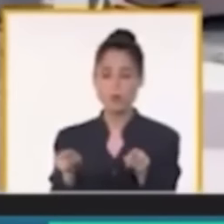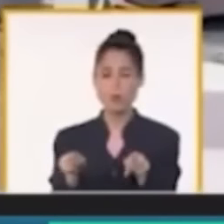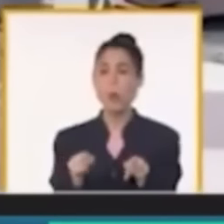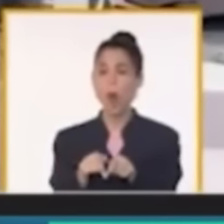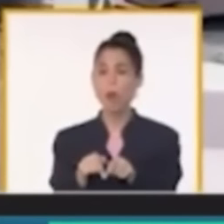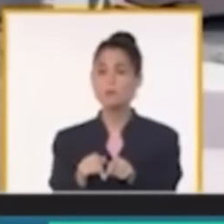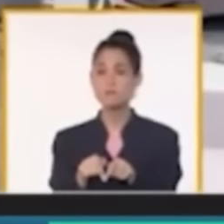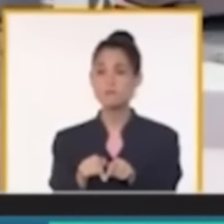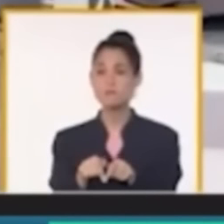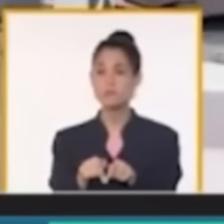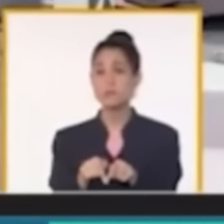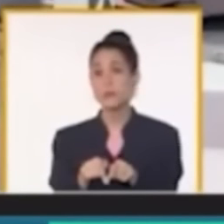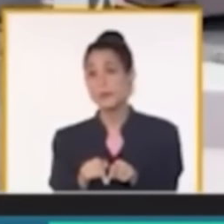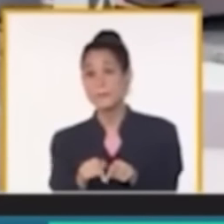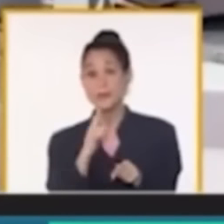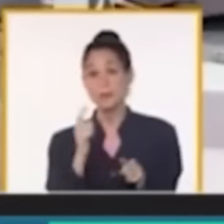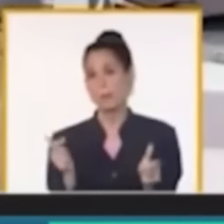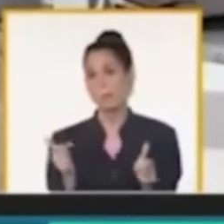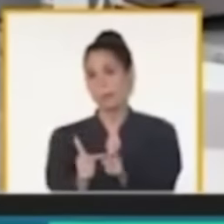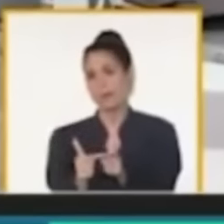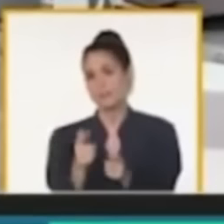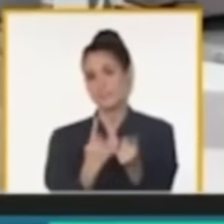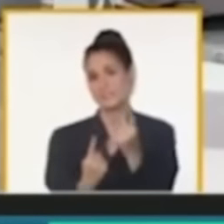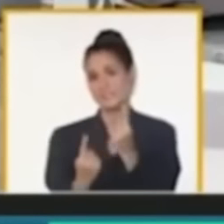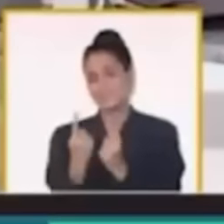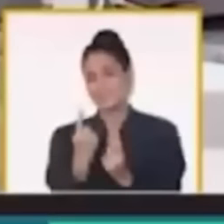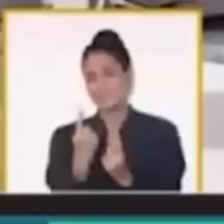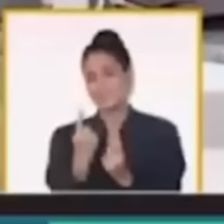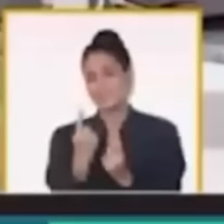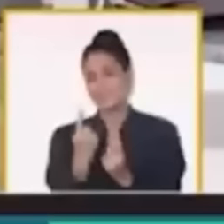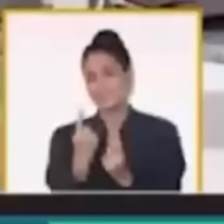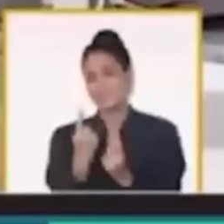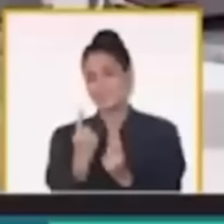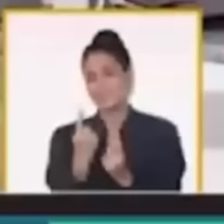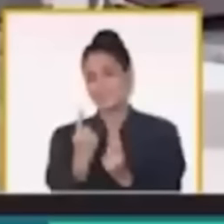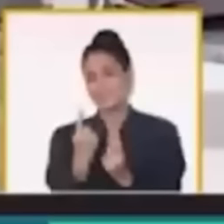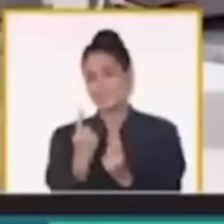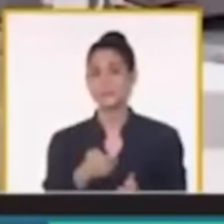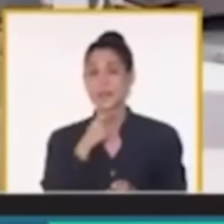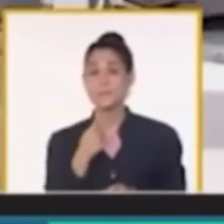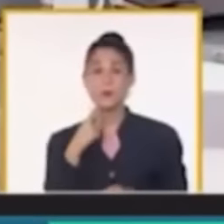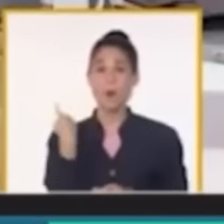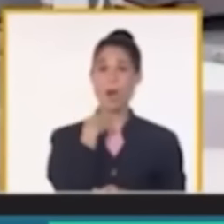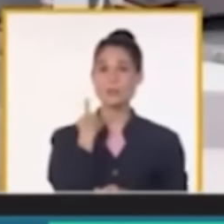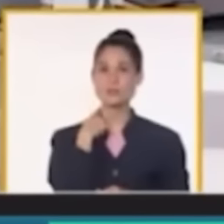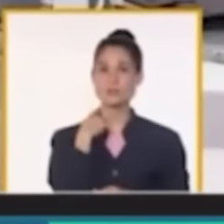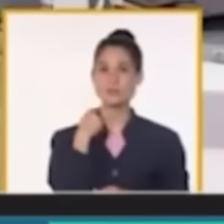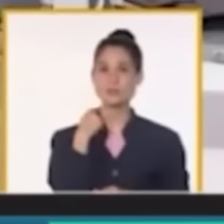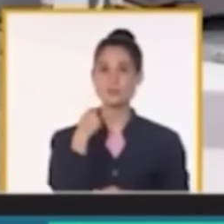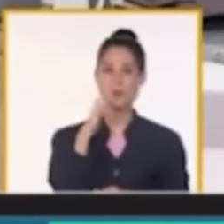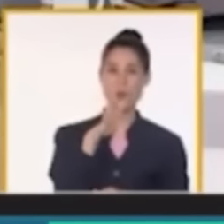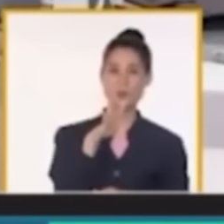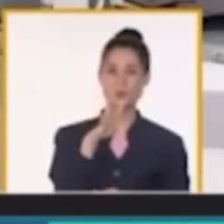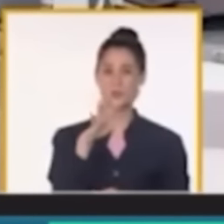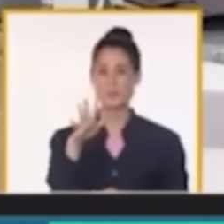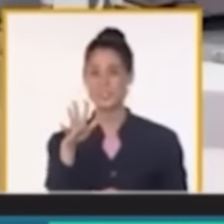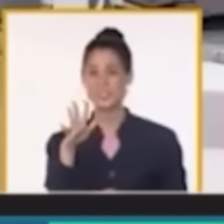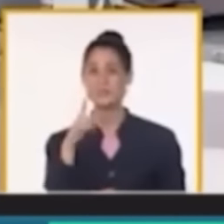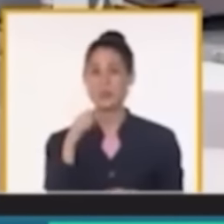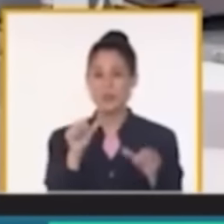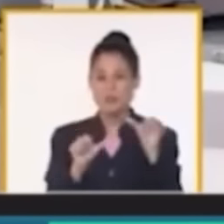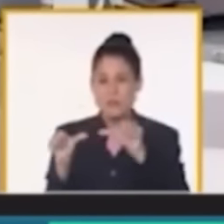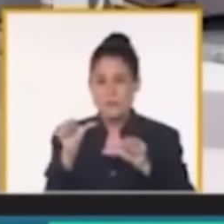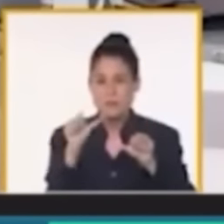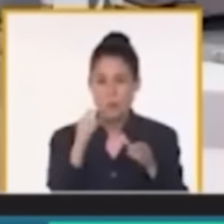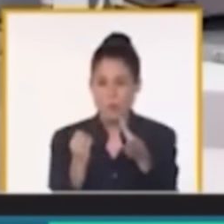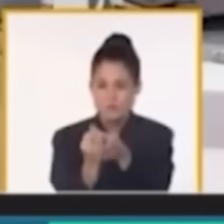los rendimientos son bajos no claro los rendimientos son bos nosotros llevamos más de cuatro o c años que no importamos fertilizantes solamente para el programa tabacalero